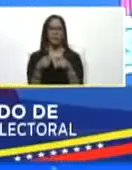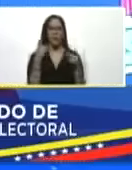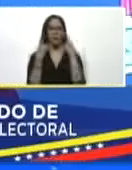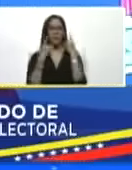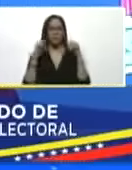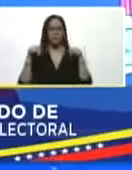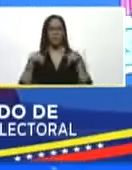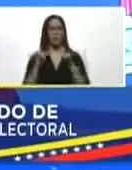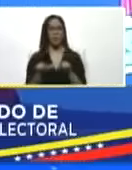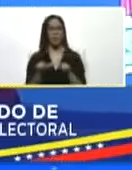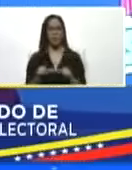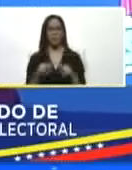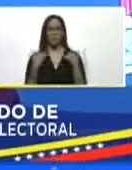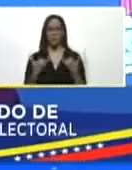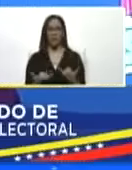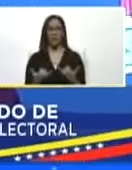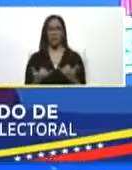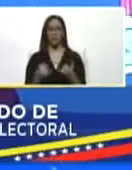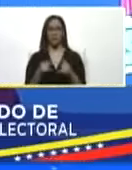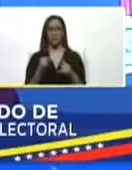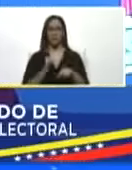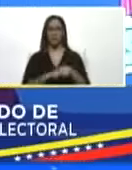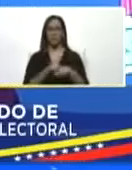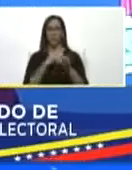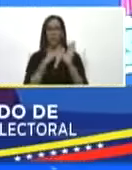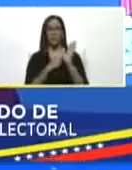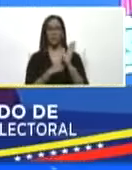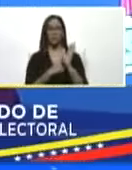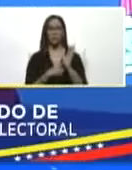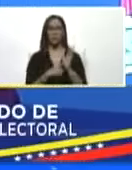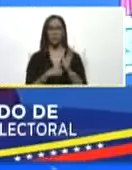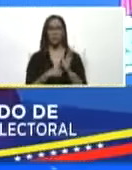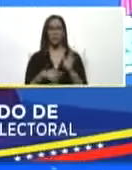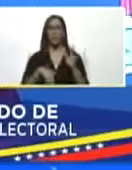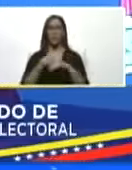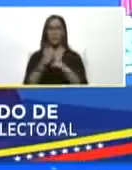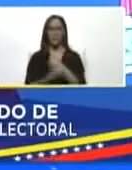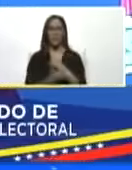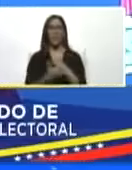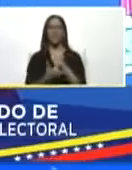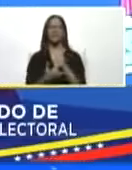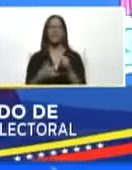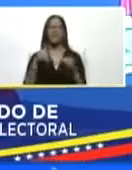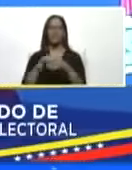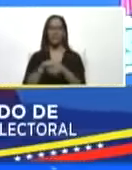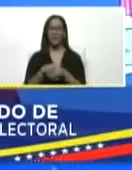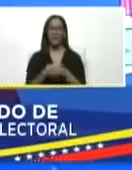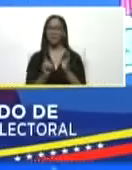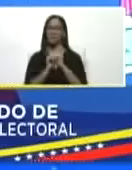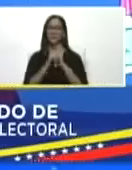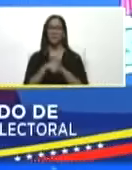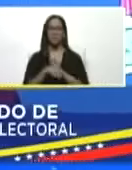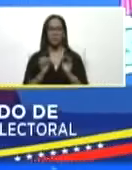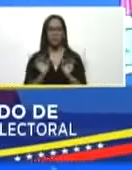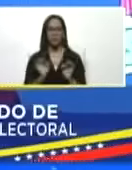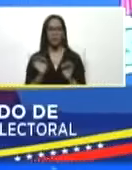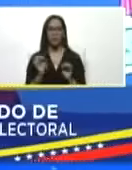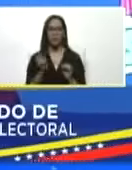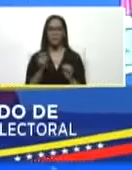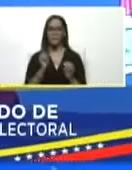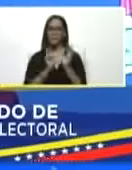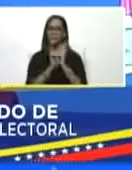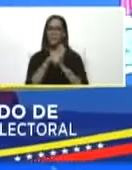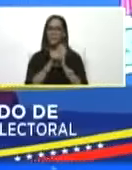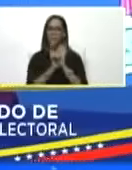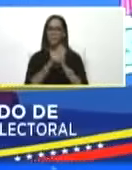mismo. Inmediato, tiempo completo. La estrategia electoral es casi por segundo. Ping, pong,